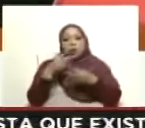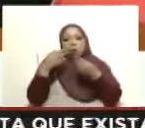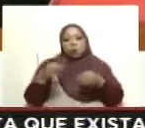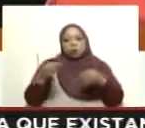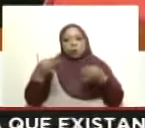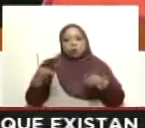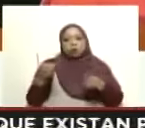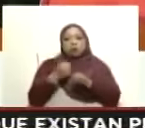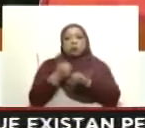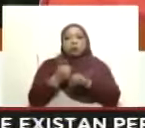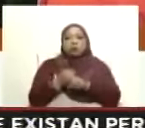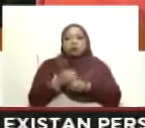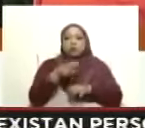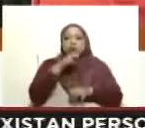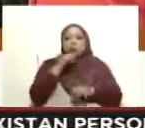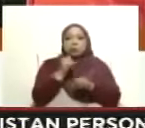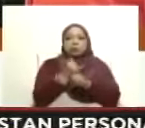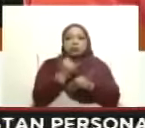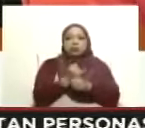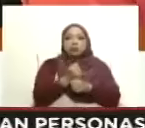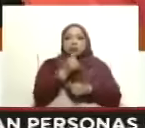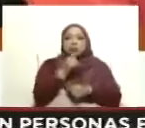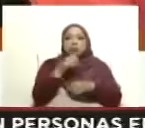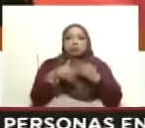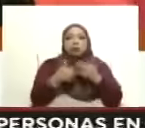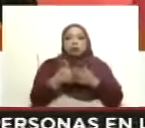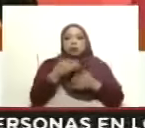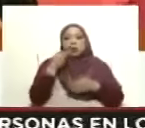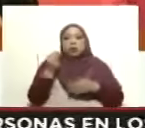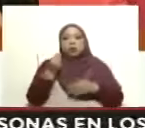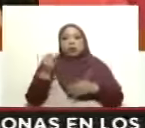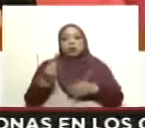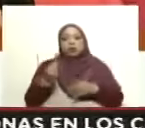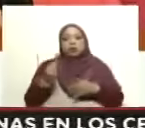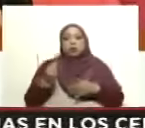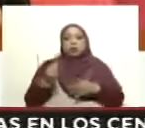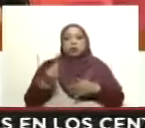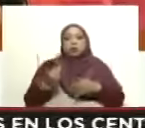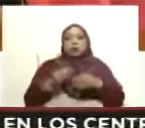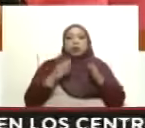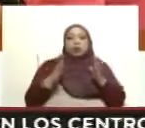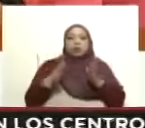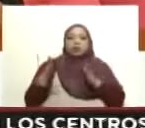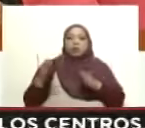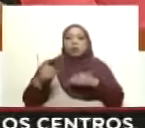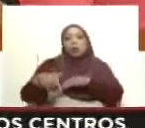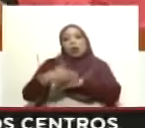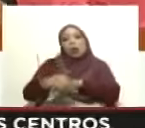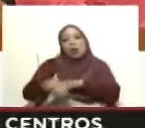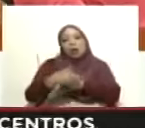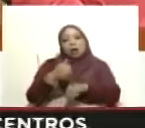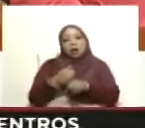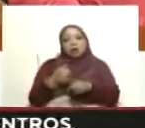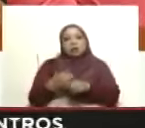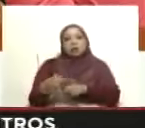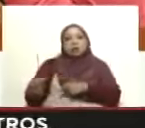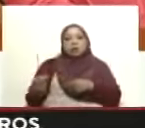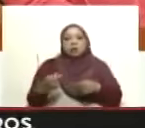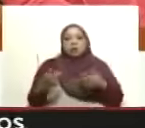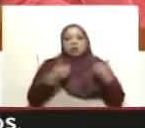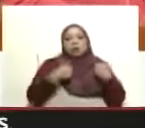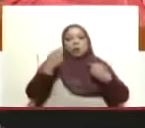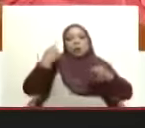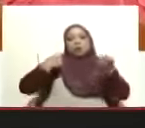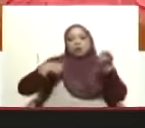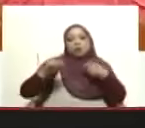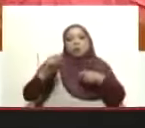una vocería novedosa eh nuestras jóvenes y nuestros jóvenes en las urbanizaciones en las calles eh repartiendo volante